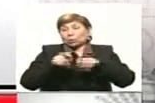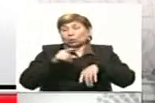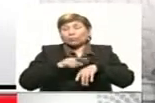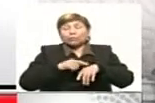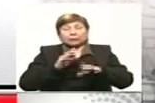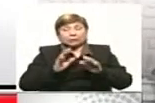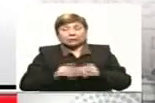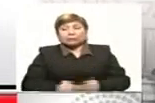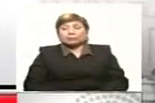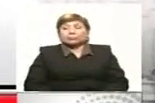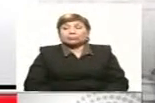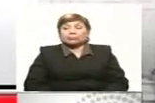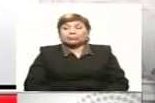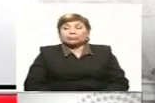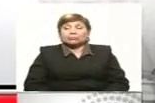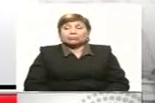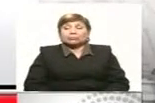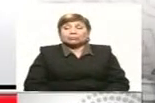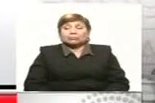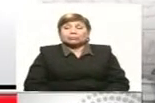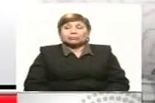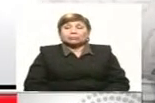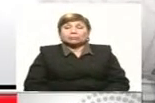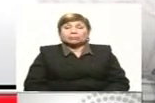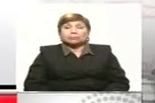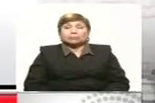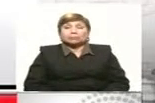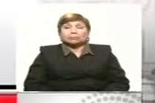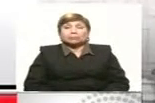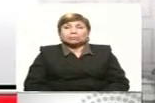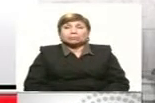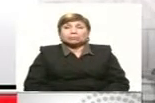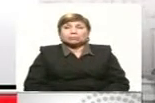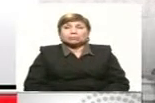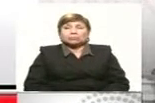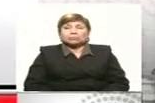sucedido los productos, ¿no? Ahora,